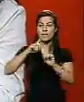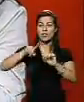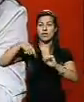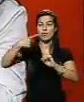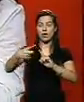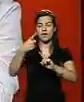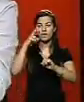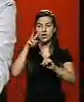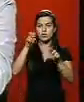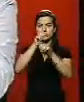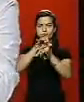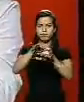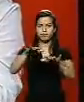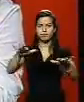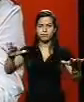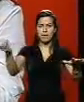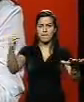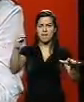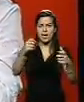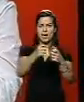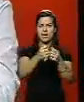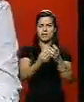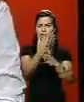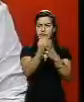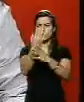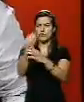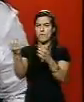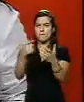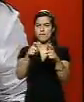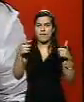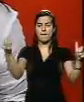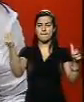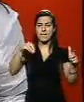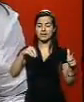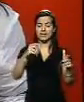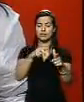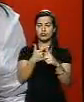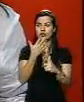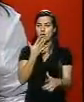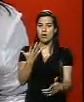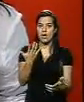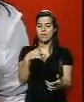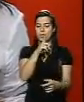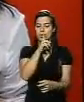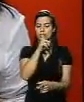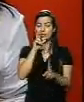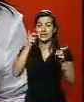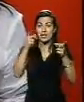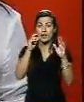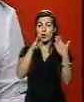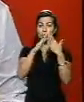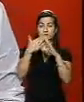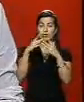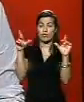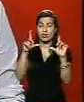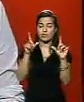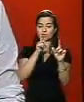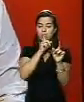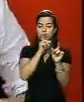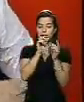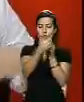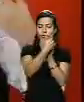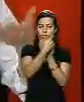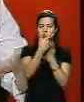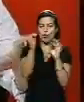multiplicaba y más bien terminaba siendo muy atractivo, así que silenciaron el tema con los medios comunitarios y no lo siguieron